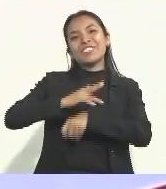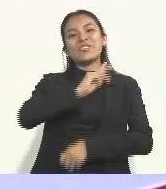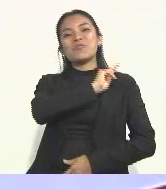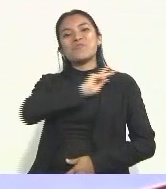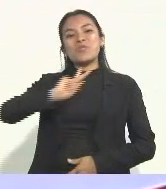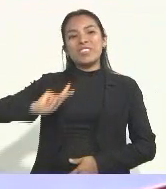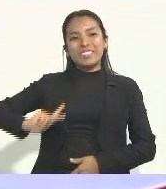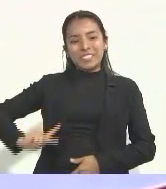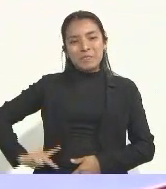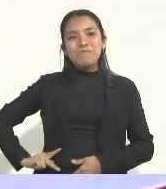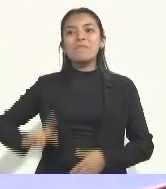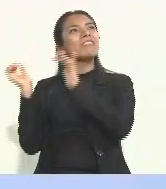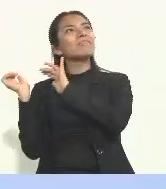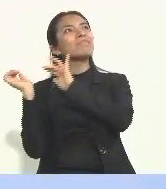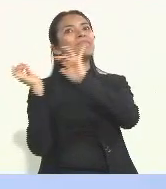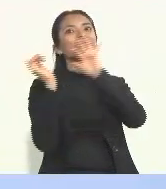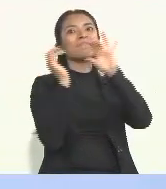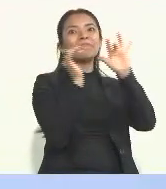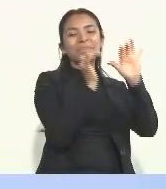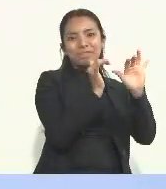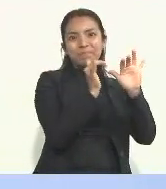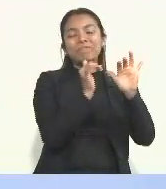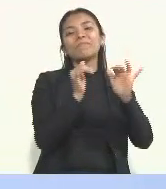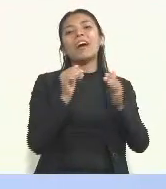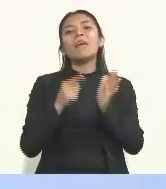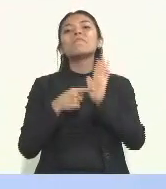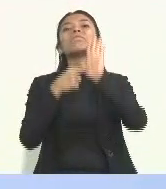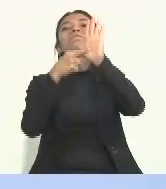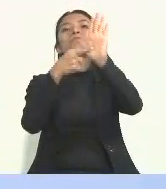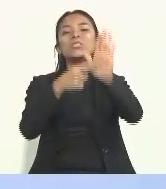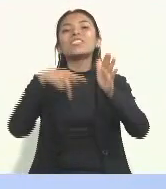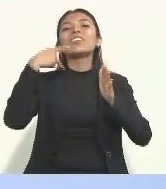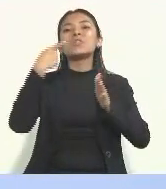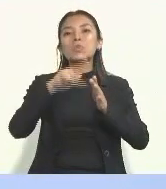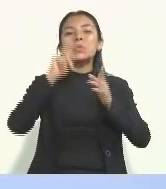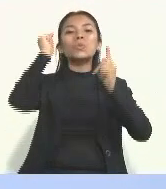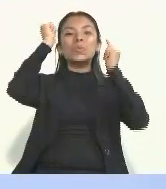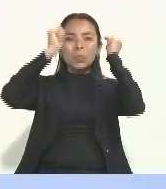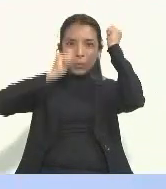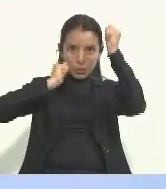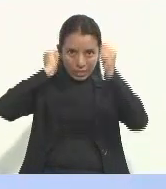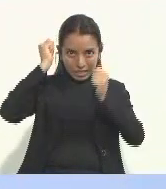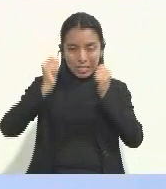De igual manera, destacó que a través de las acciones de desarrollo social y del DIF municipal, se ha logrado